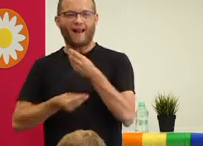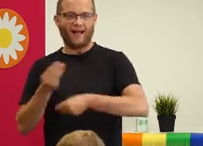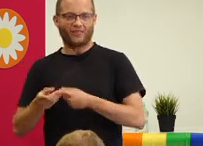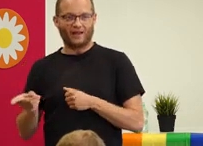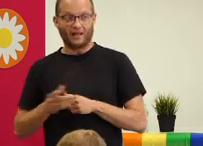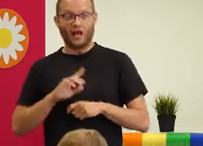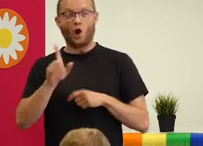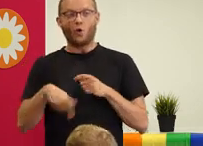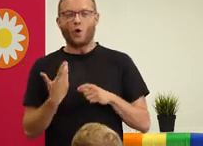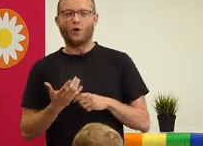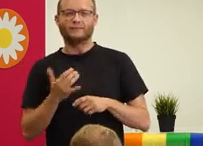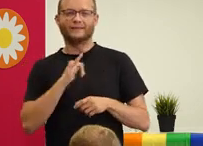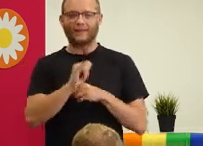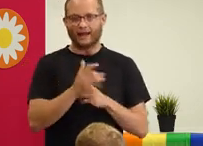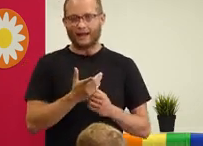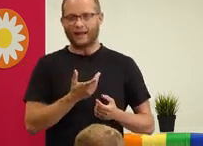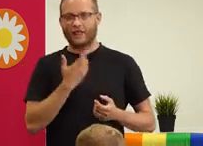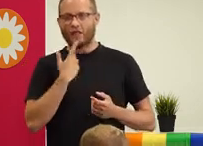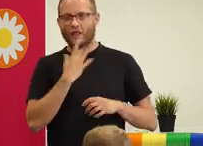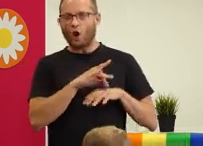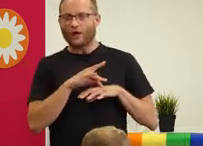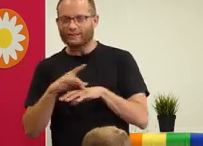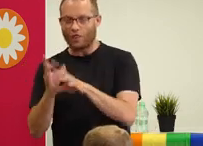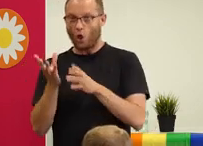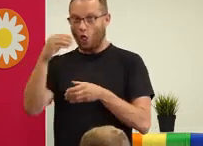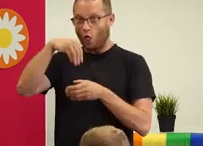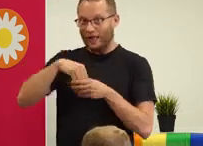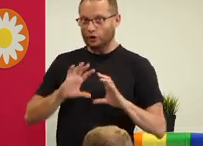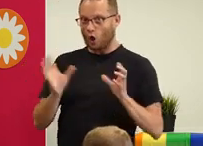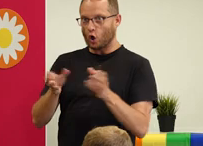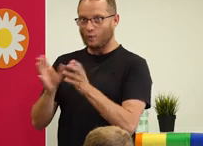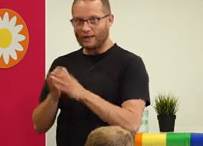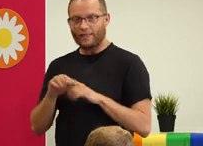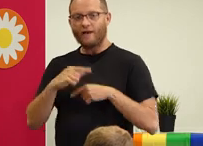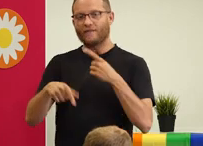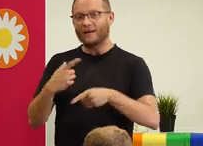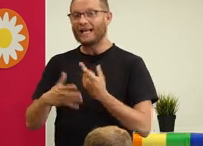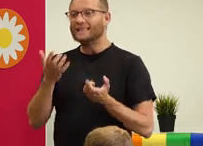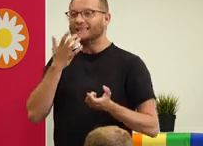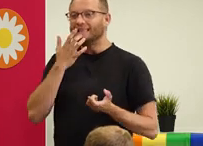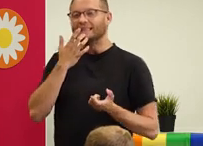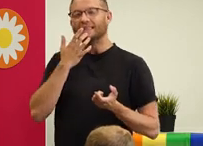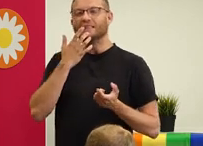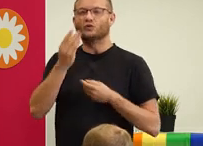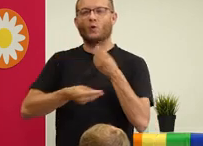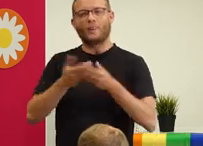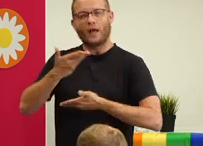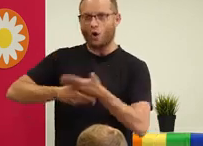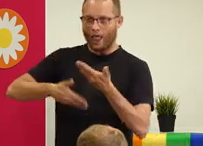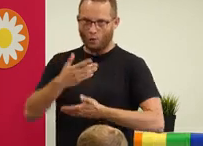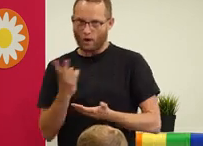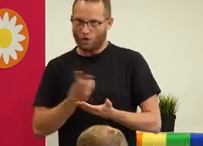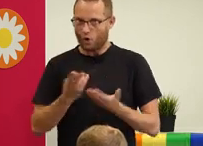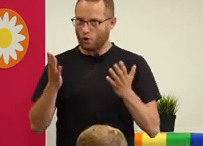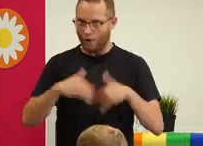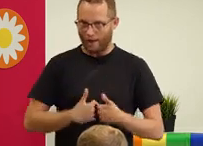luego son chantajeados con desvelar su orientación y su identidad dentro de sus comunidades y a sus familias si no se convierten en colaboracionistas